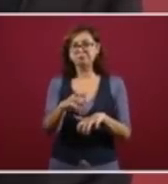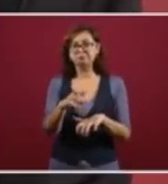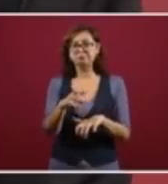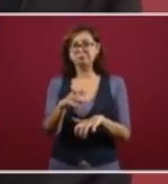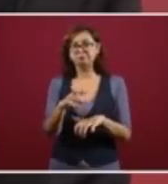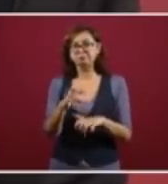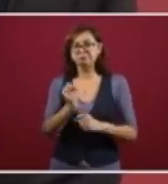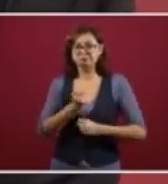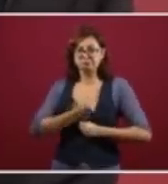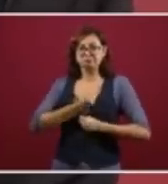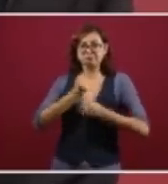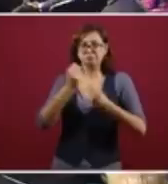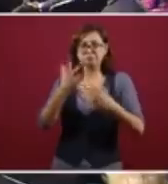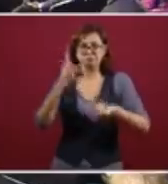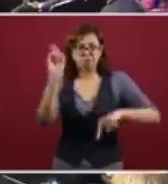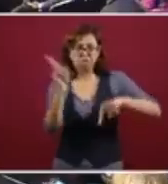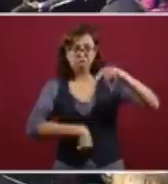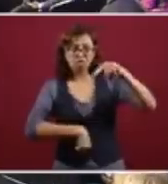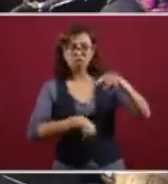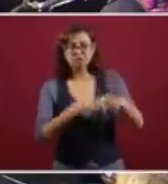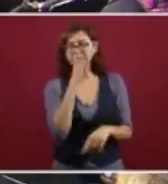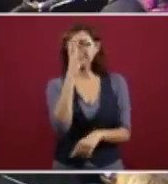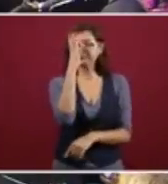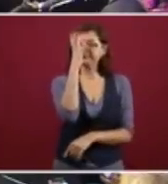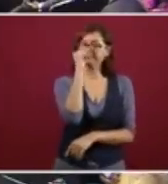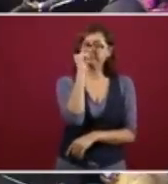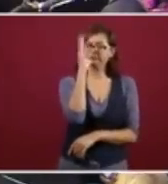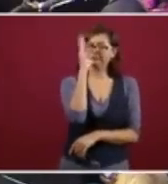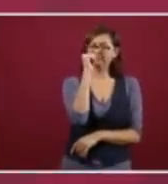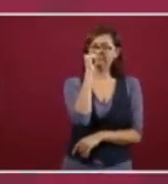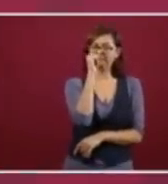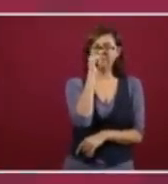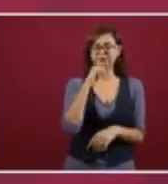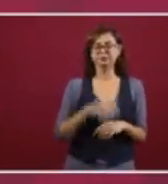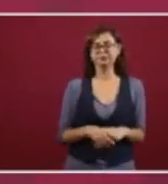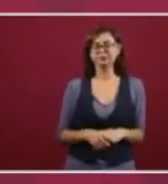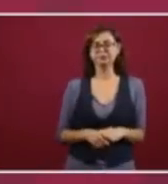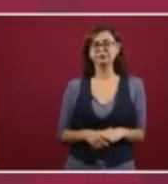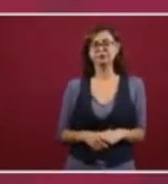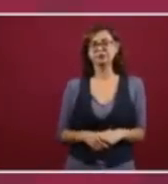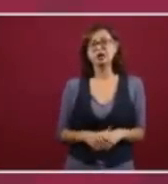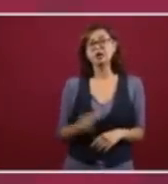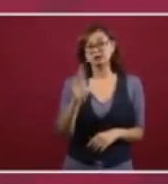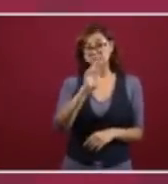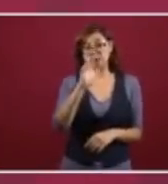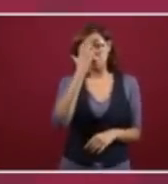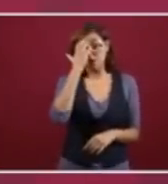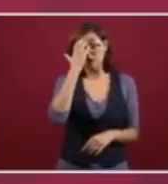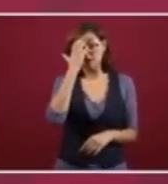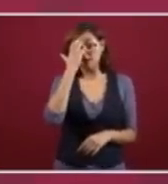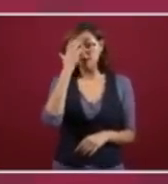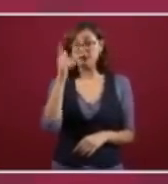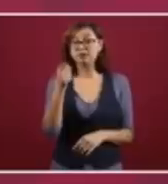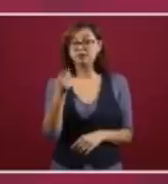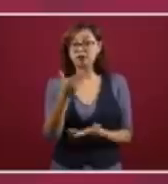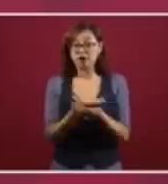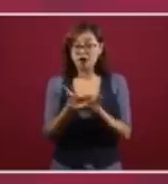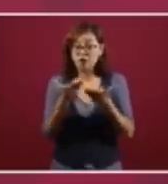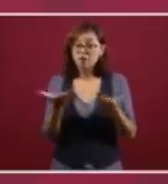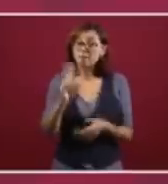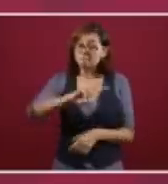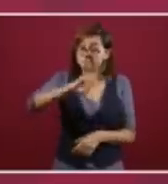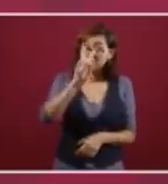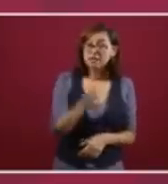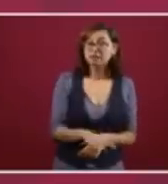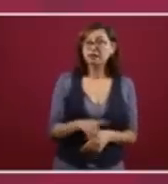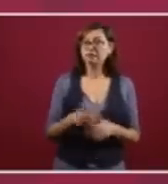el derecho de manifestación. Acuérdense que estamos construyendo una auténtica democracia.